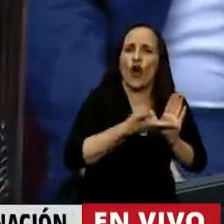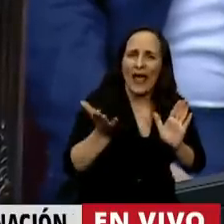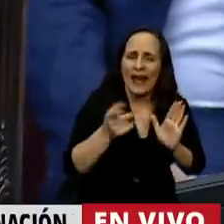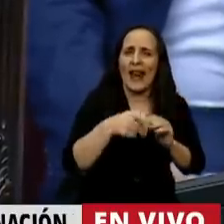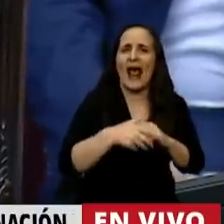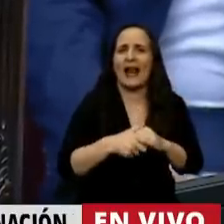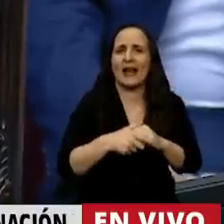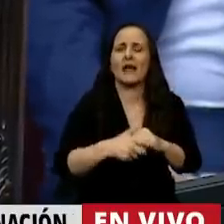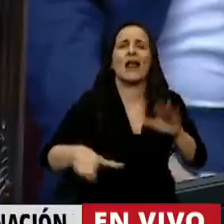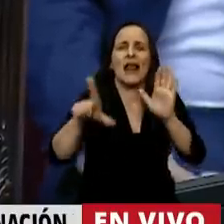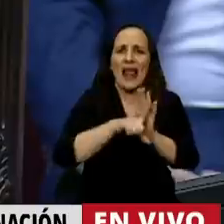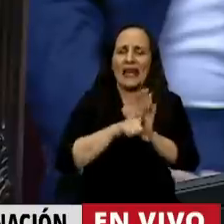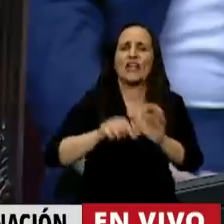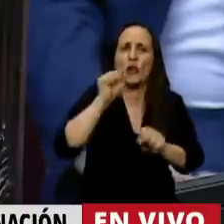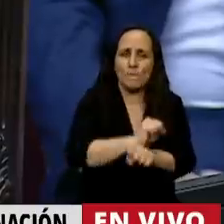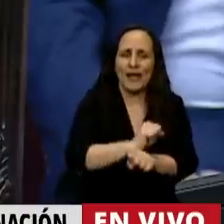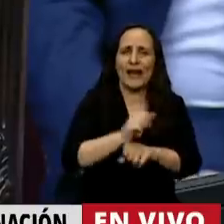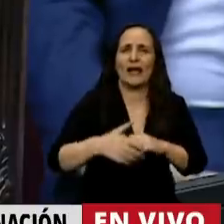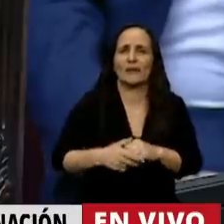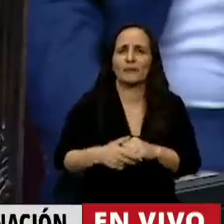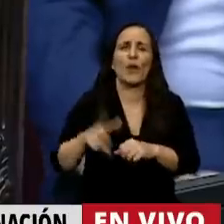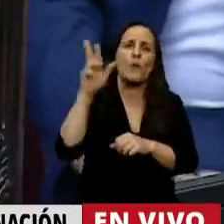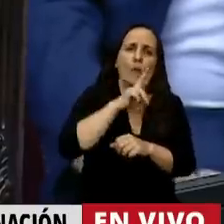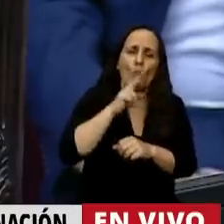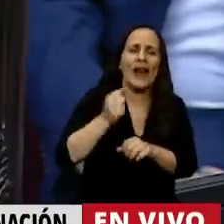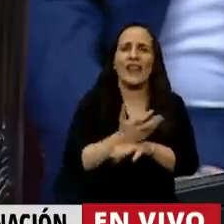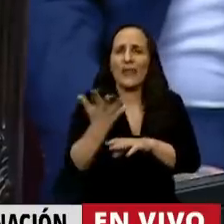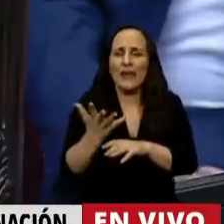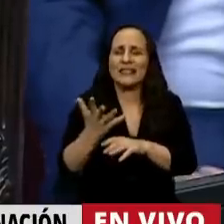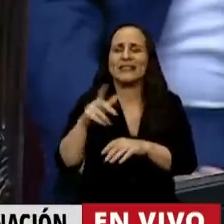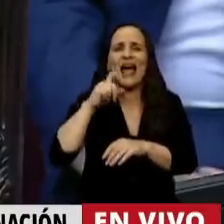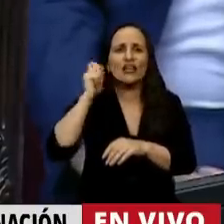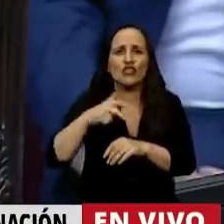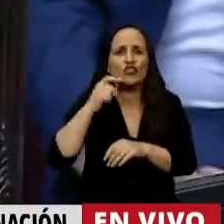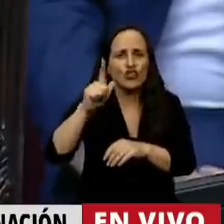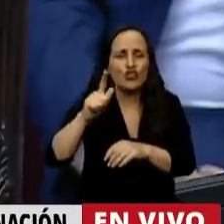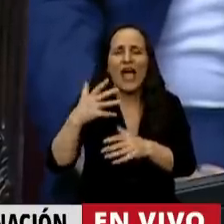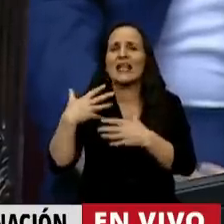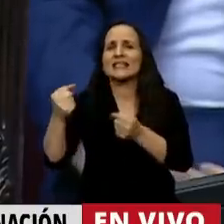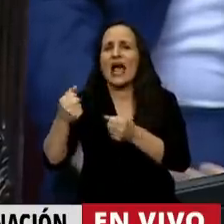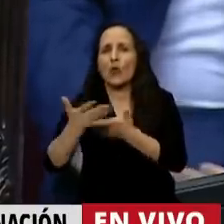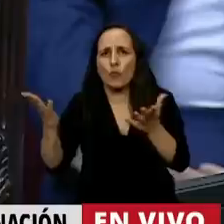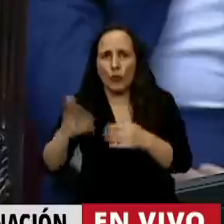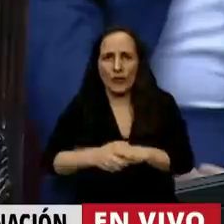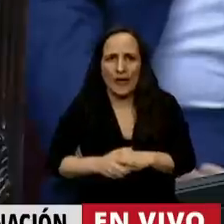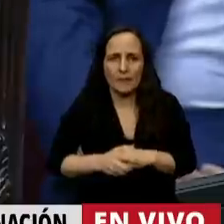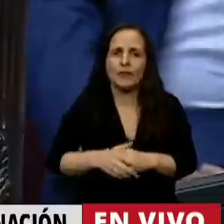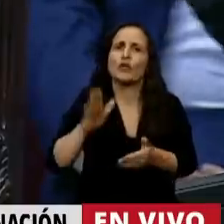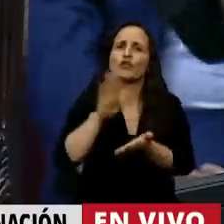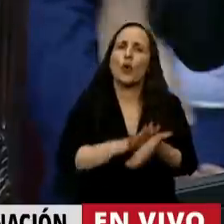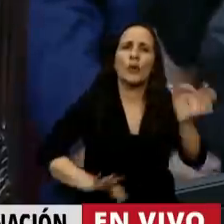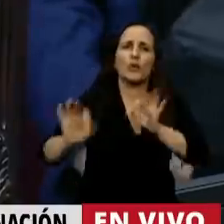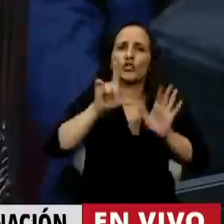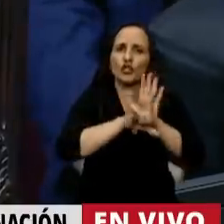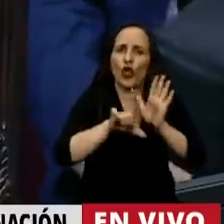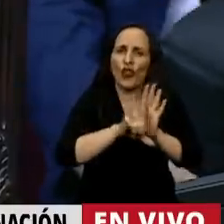general, legislación penal, mujeres y diversidad y acción social y salud pública, recaído en el